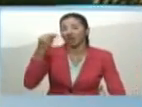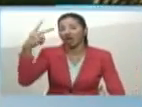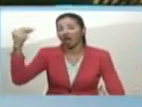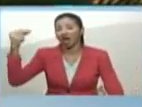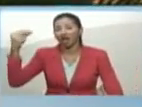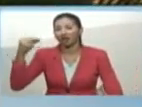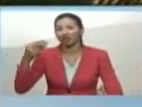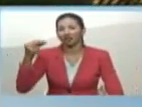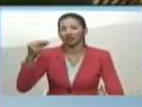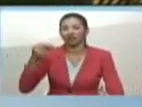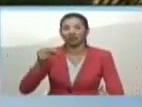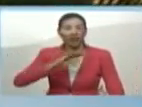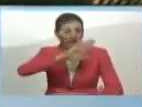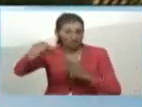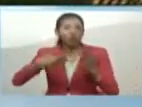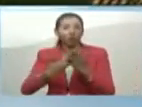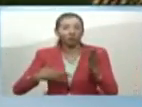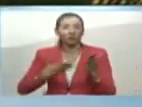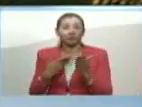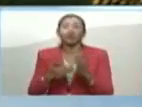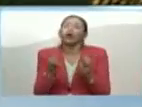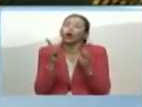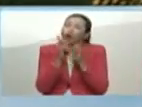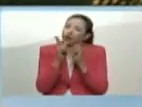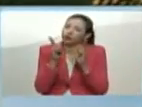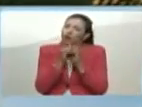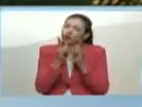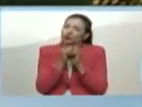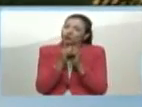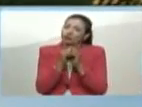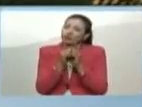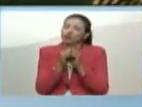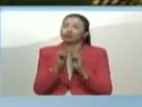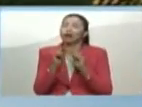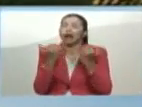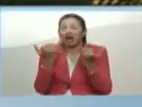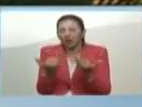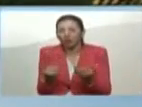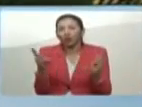Se le puede dar a todos, pero tienen que, por ahora,